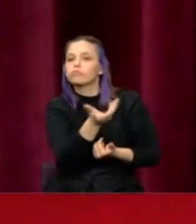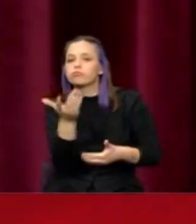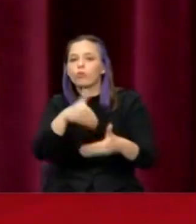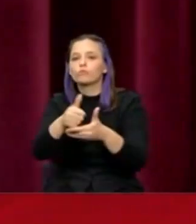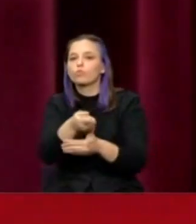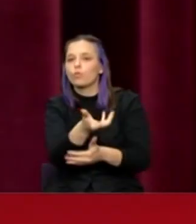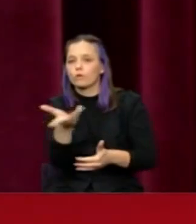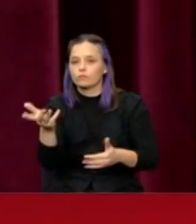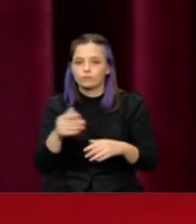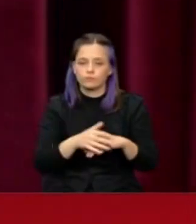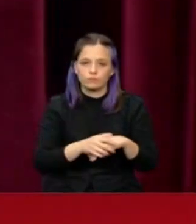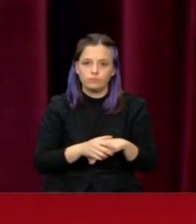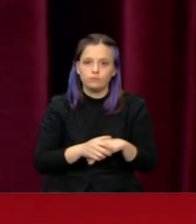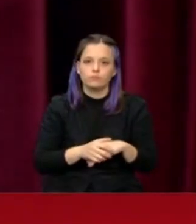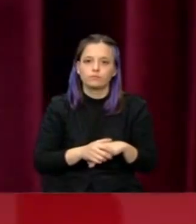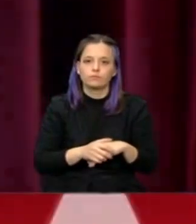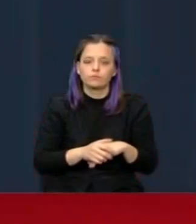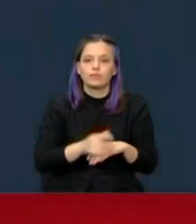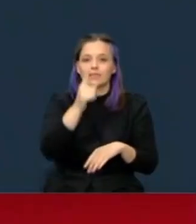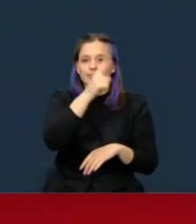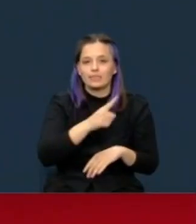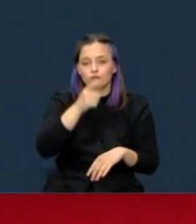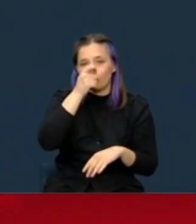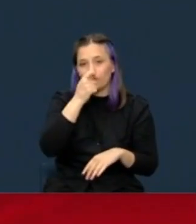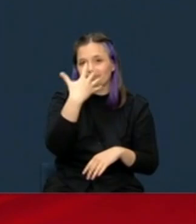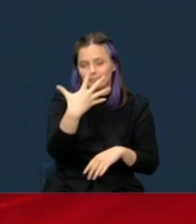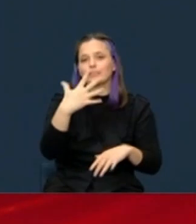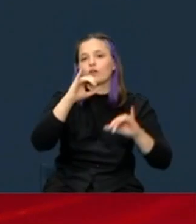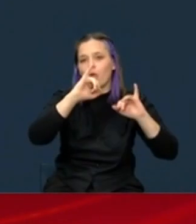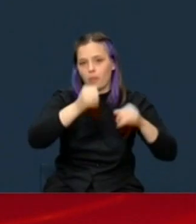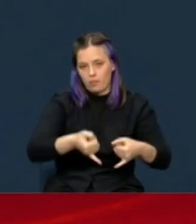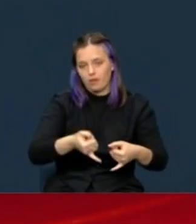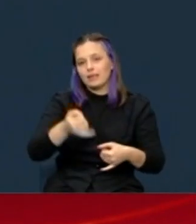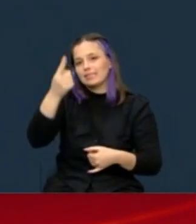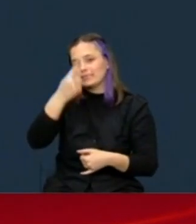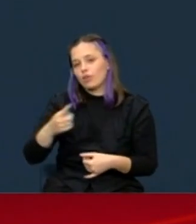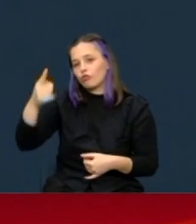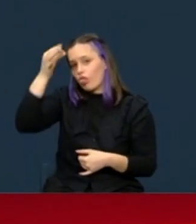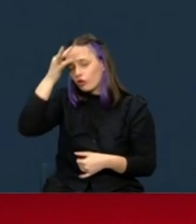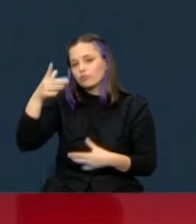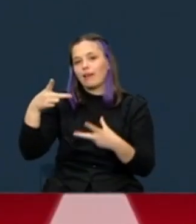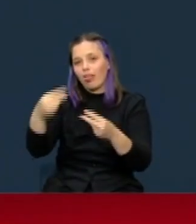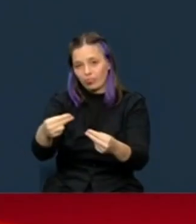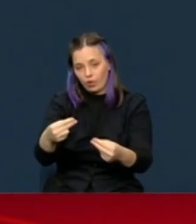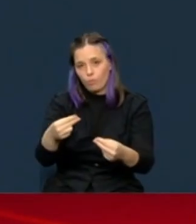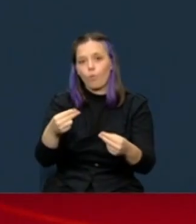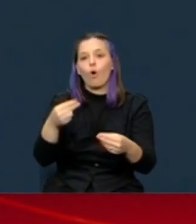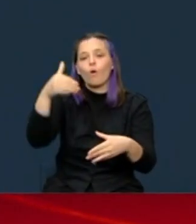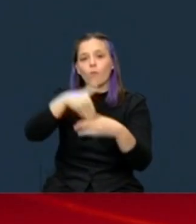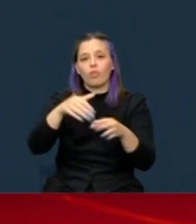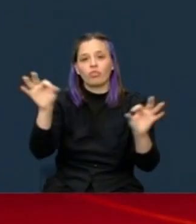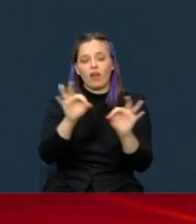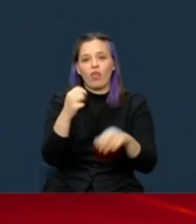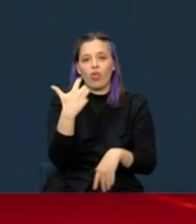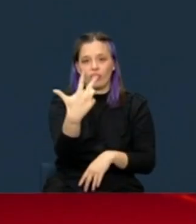la cámara de diputados aprobó la modificación de la ley de alquileres se trata de reformas que bajan de tres a dos